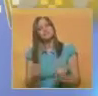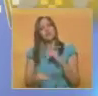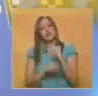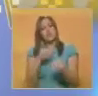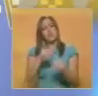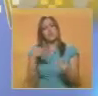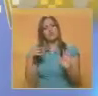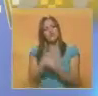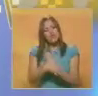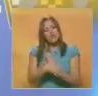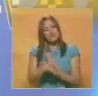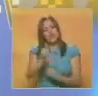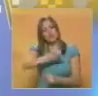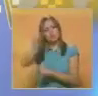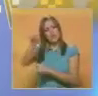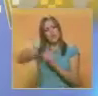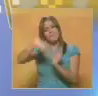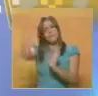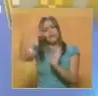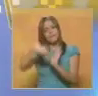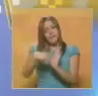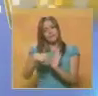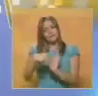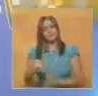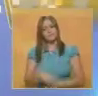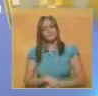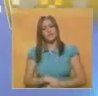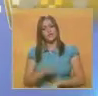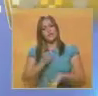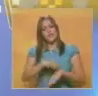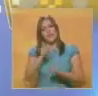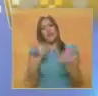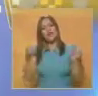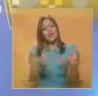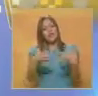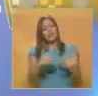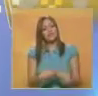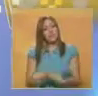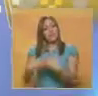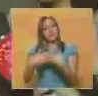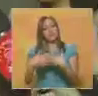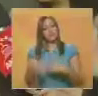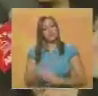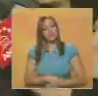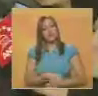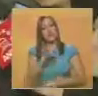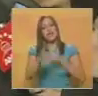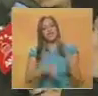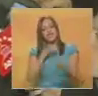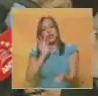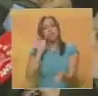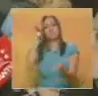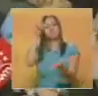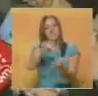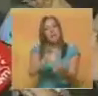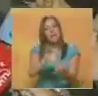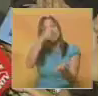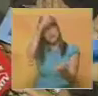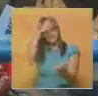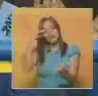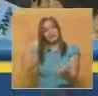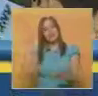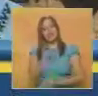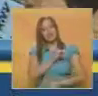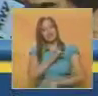exclusión de la cónsul en miami y liliana acosta noguera por parte del gobierno de eeuu a su llegada a la cancillería chilena donde